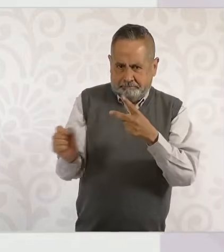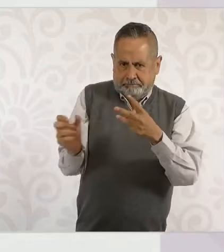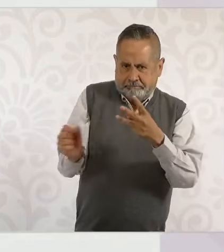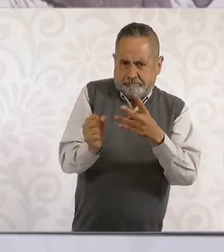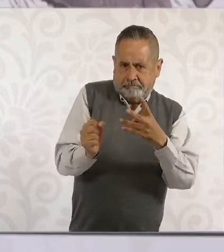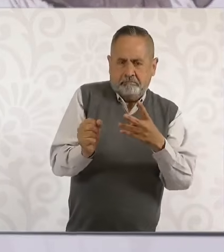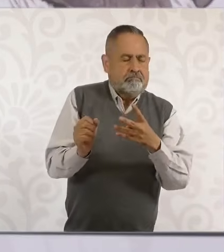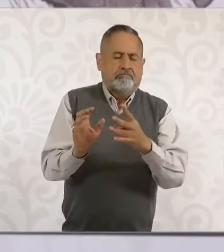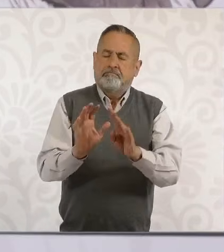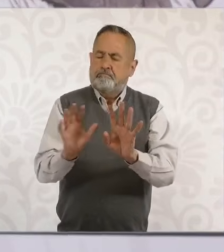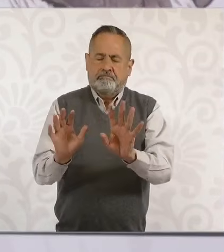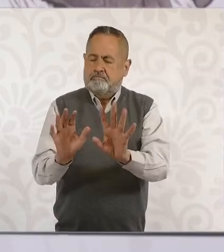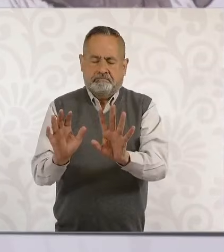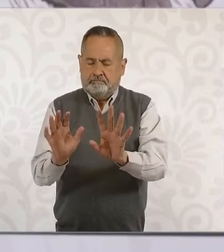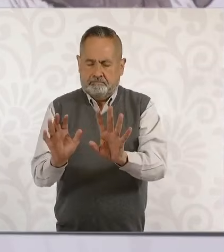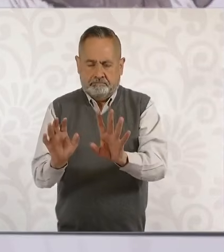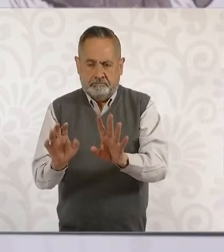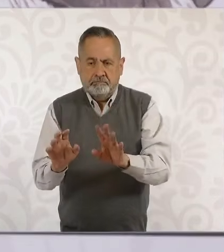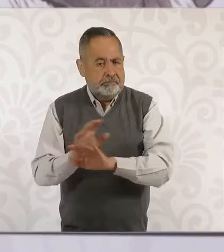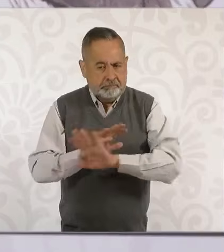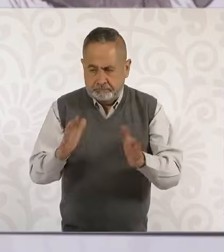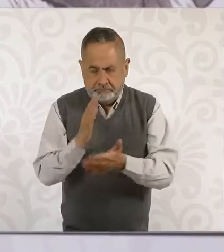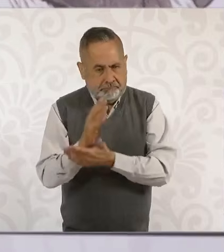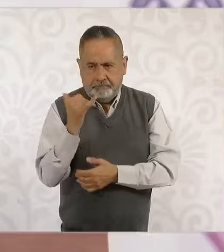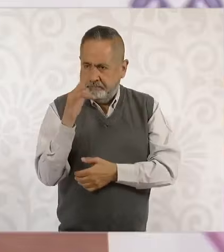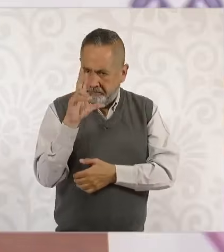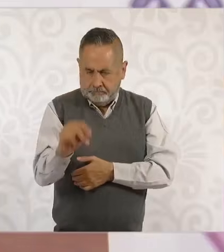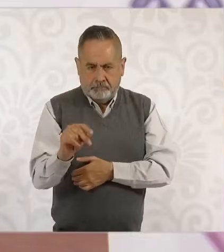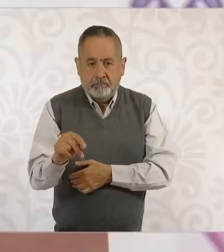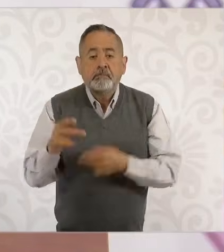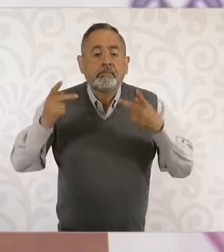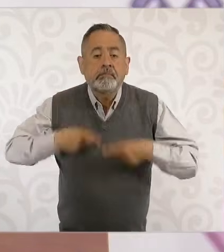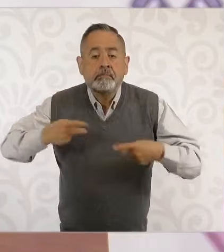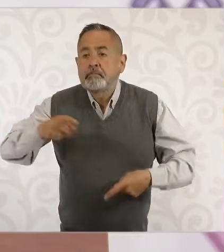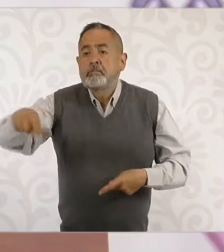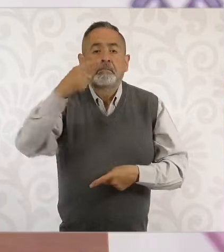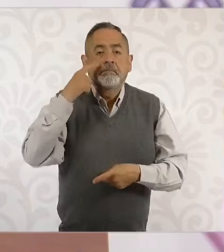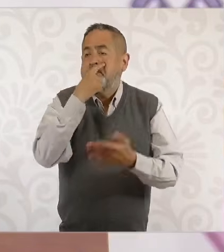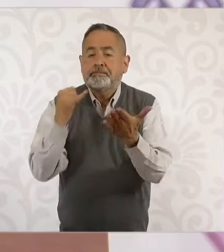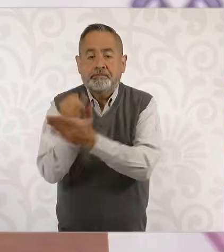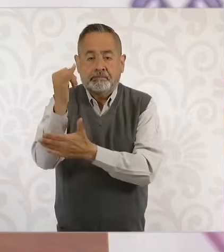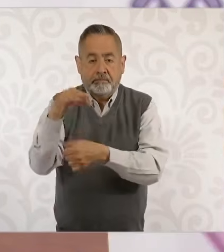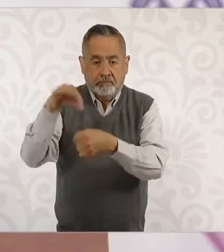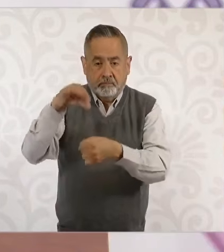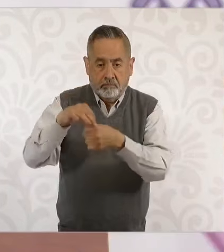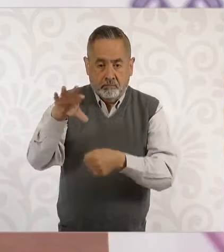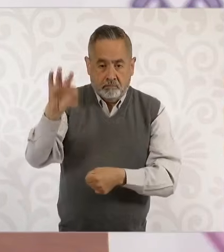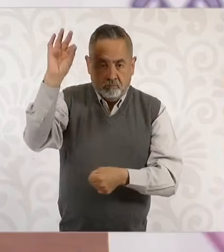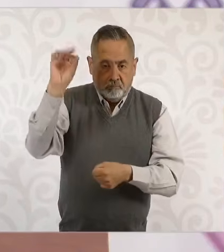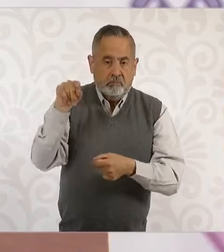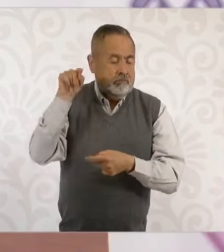que va a ser diputado o diputada. Ya no, ya lo decide la gente. Por